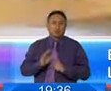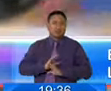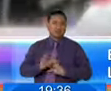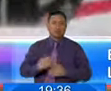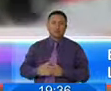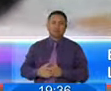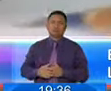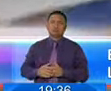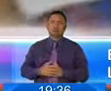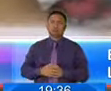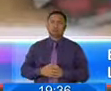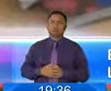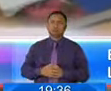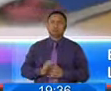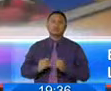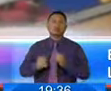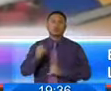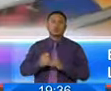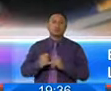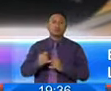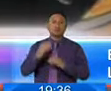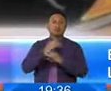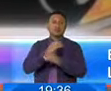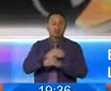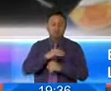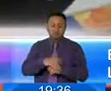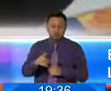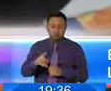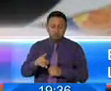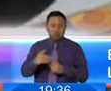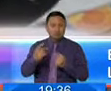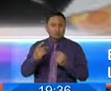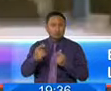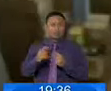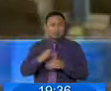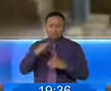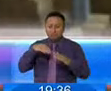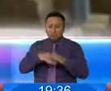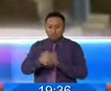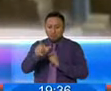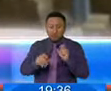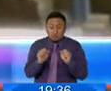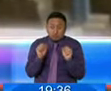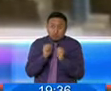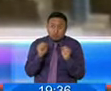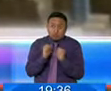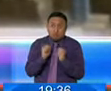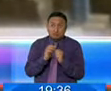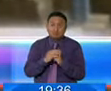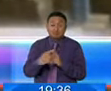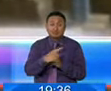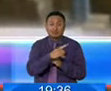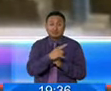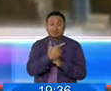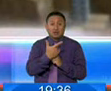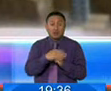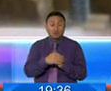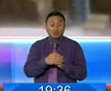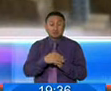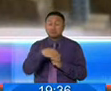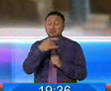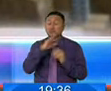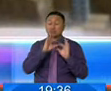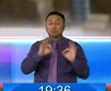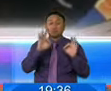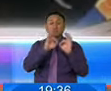físicos. Estábamos cerrando el día, fue impresionante ver lo que pasó en ese momento, pero como dice don Carlos, lo primordial es que no